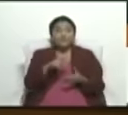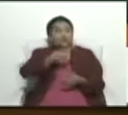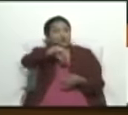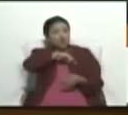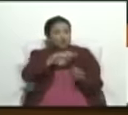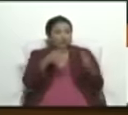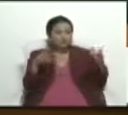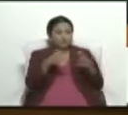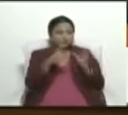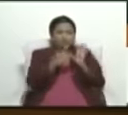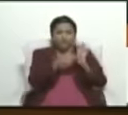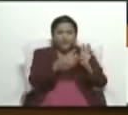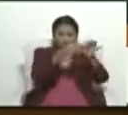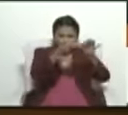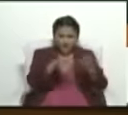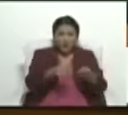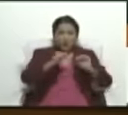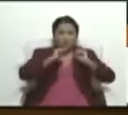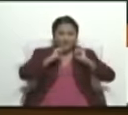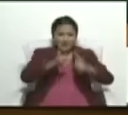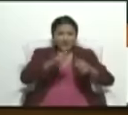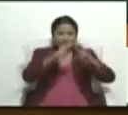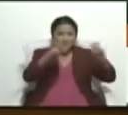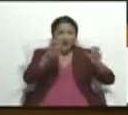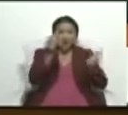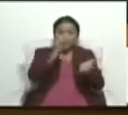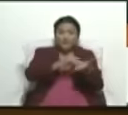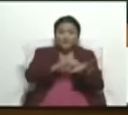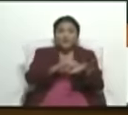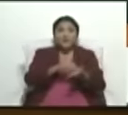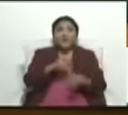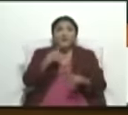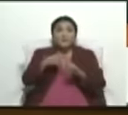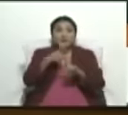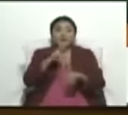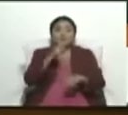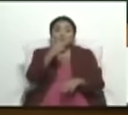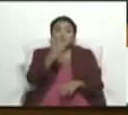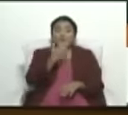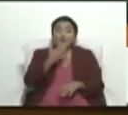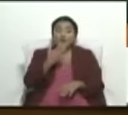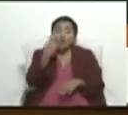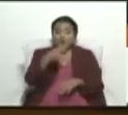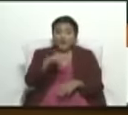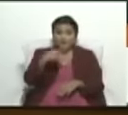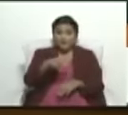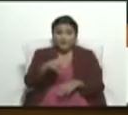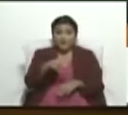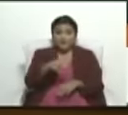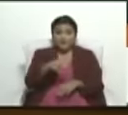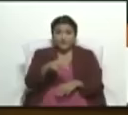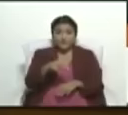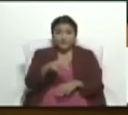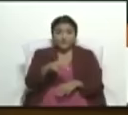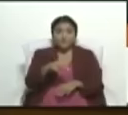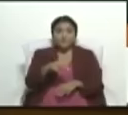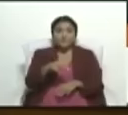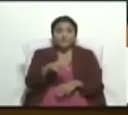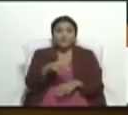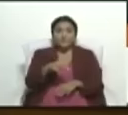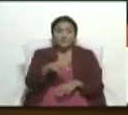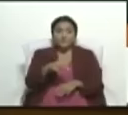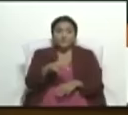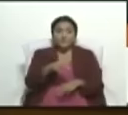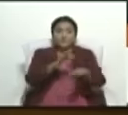nosotros oficialmente reaperturamos el caso, solicitamos el 3 de noviembre que